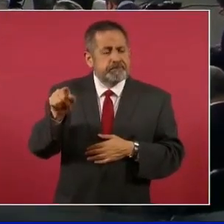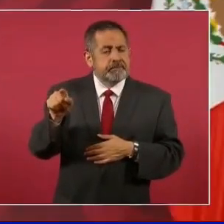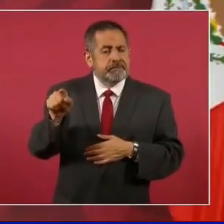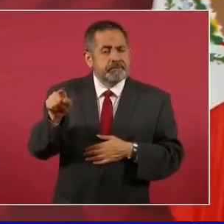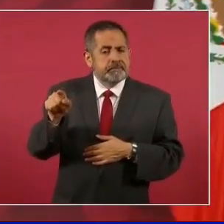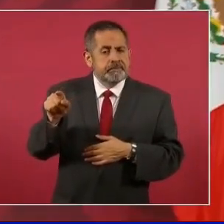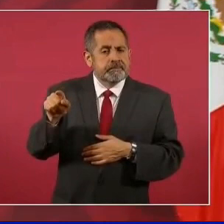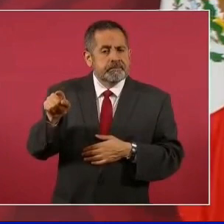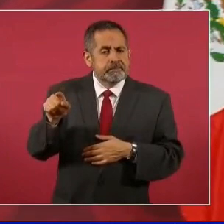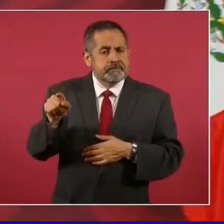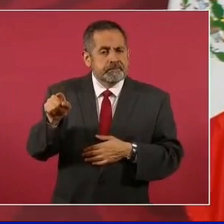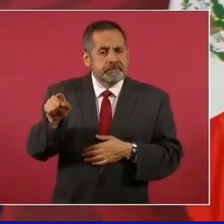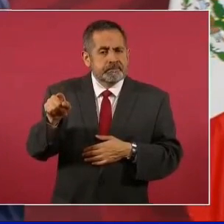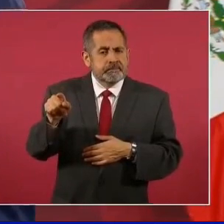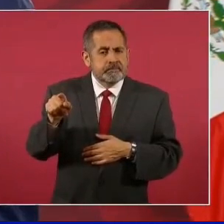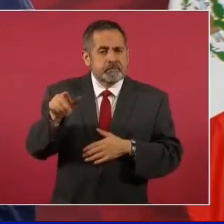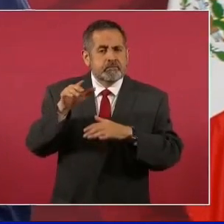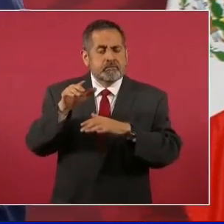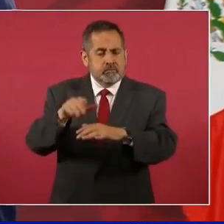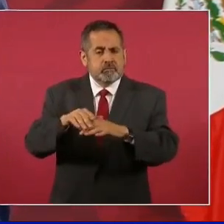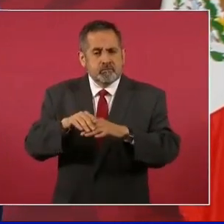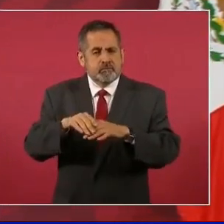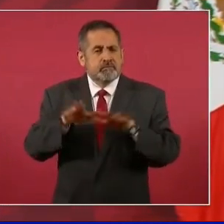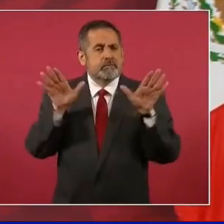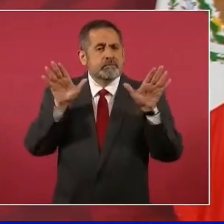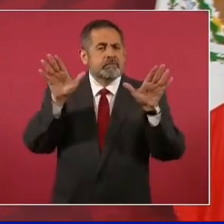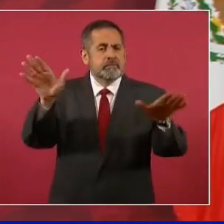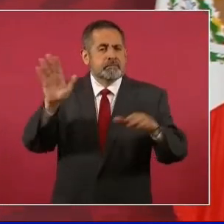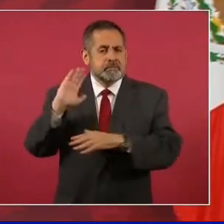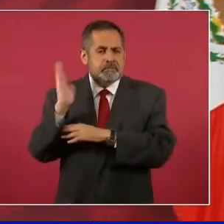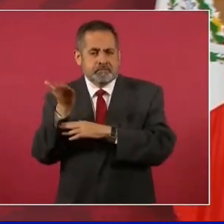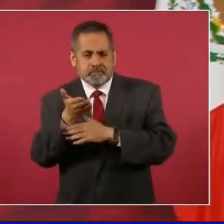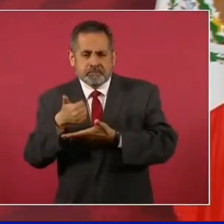de sobrecargos.